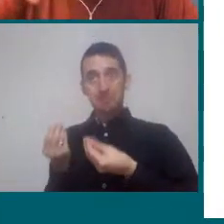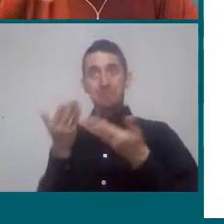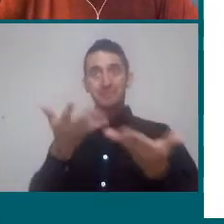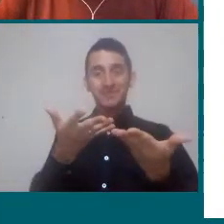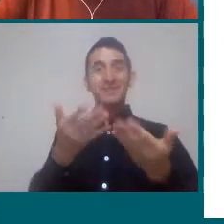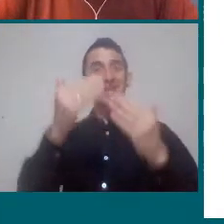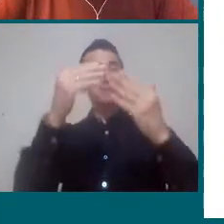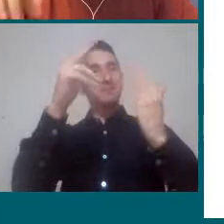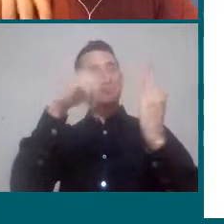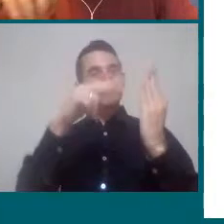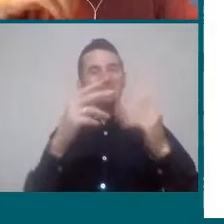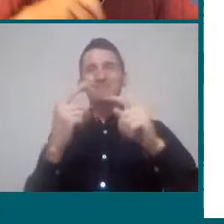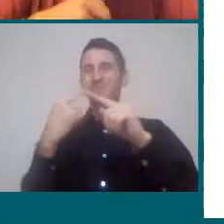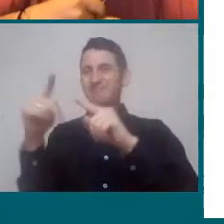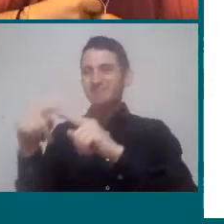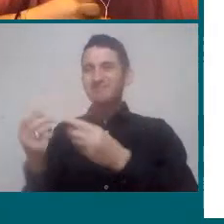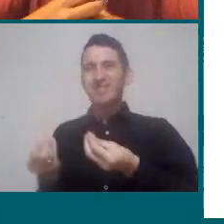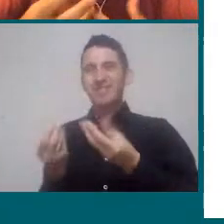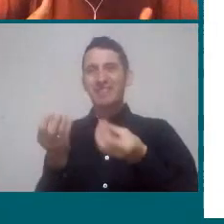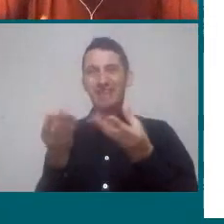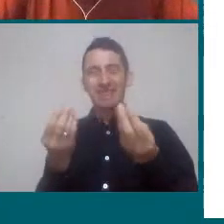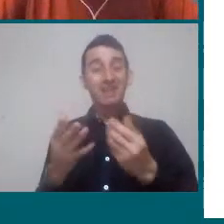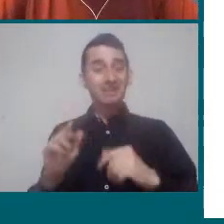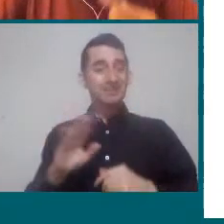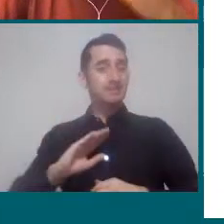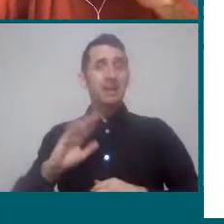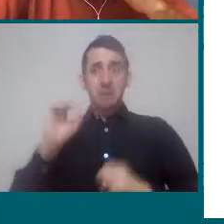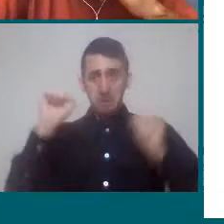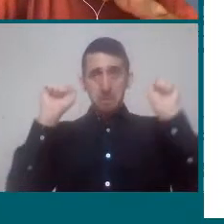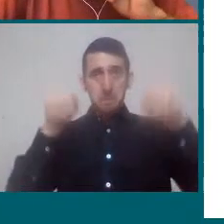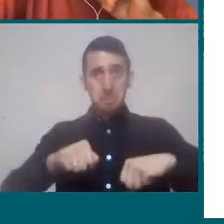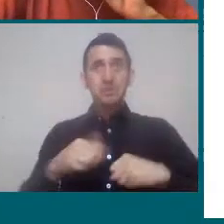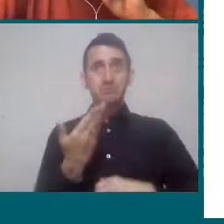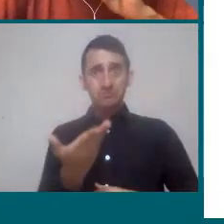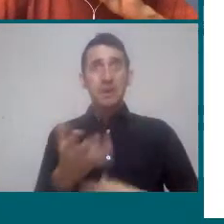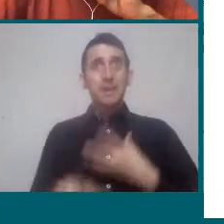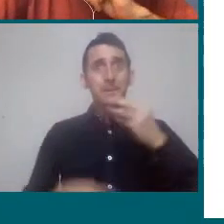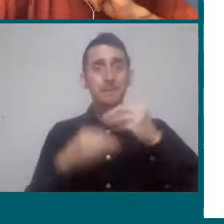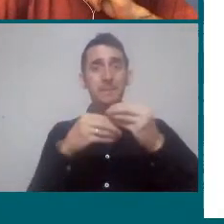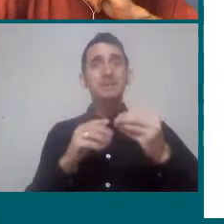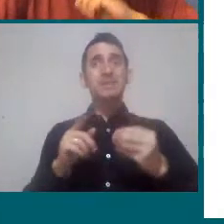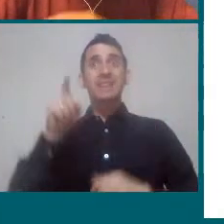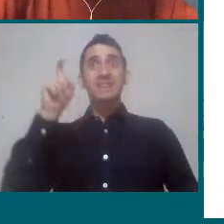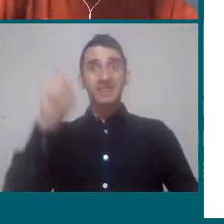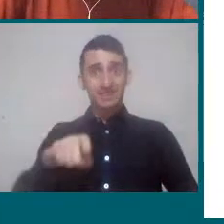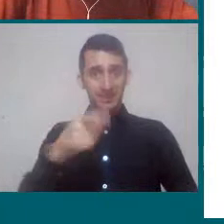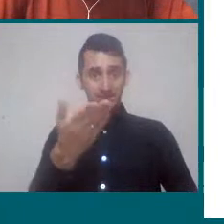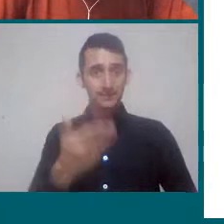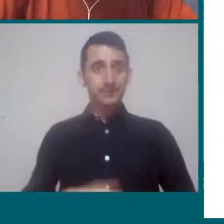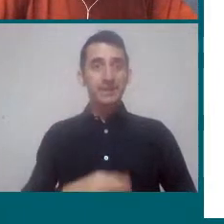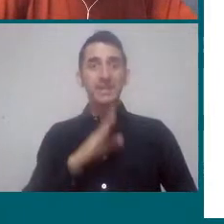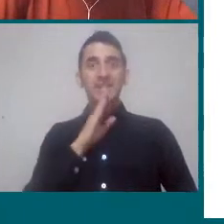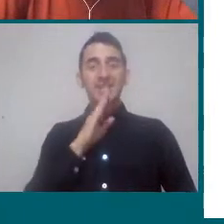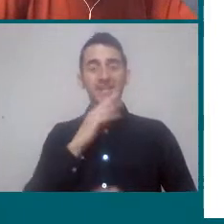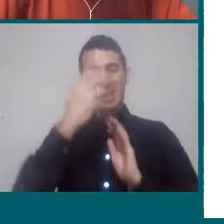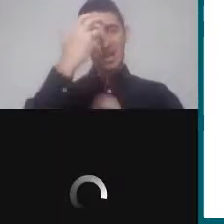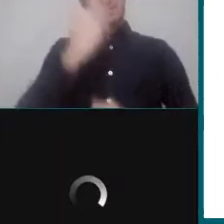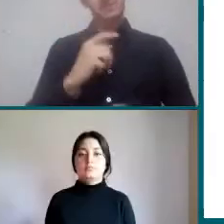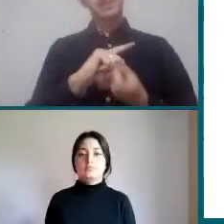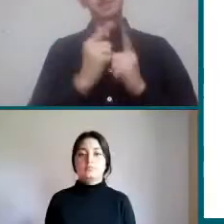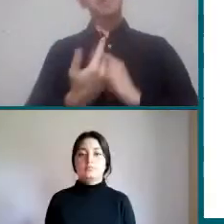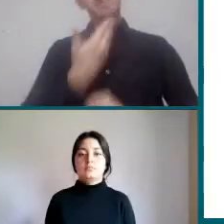fallos genéricos de las materias, es decir, que se puede hacer y es más, se debe hacer este cambio de evaluación